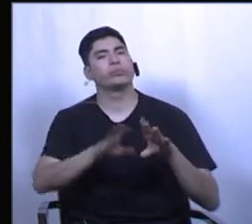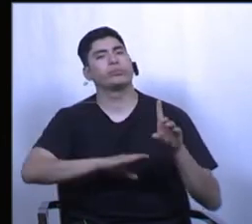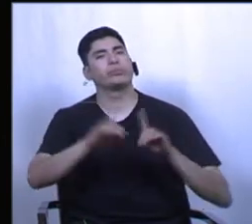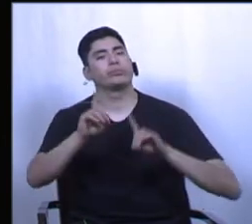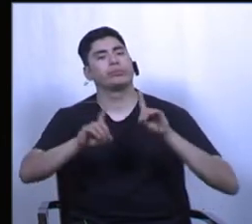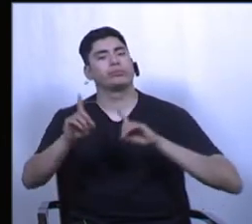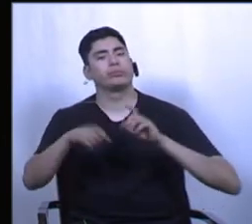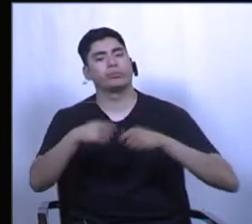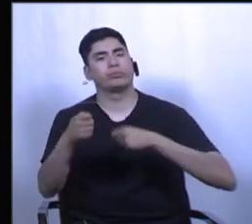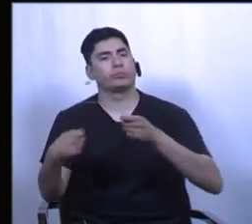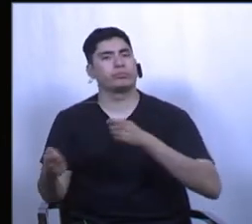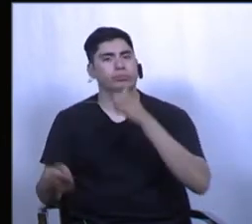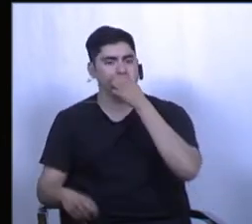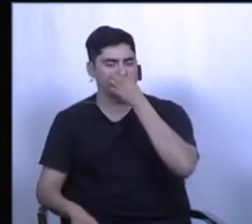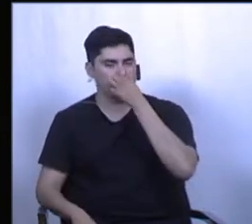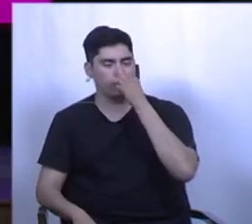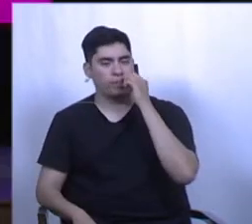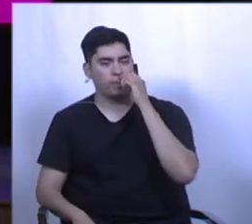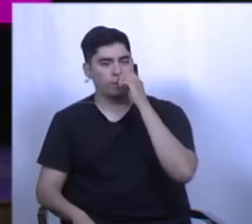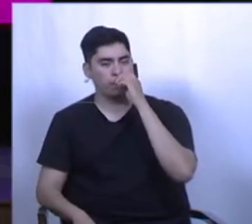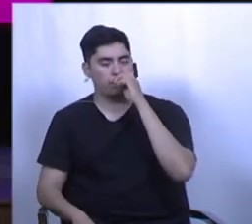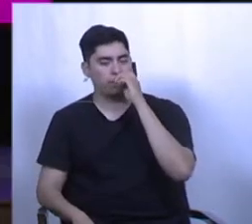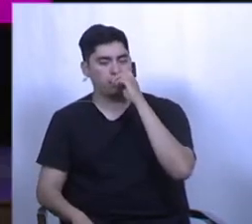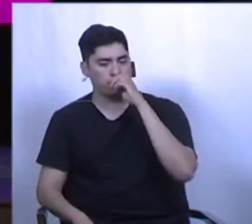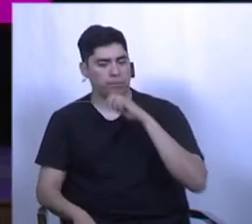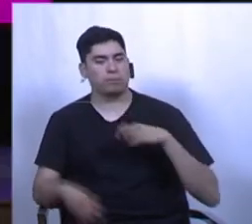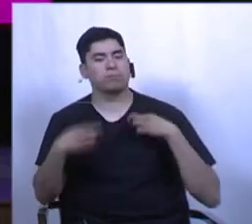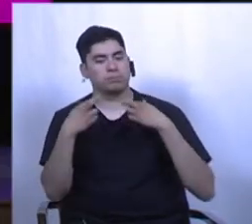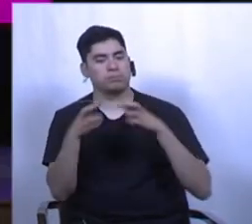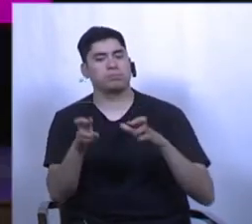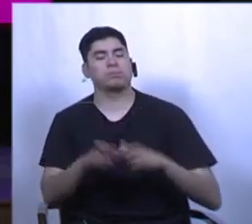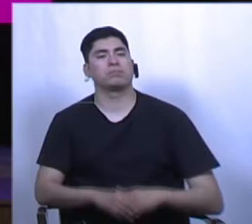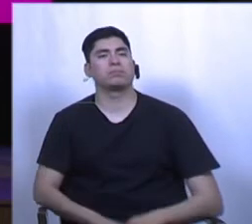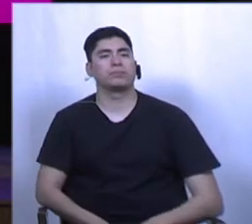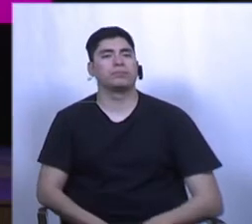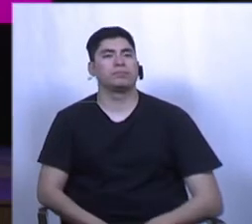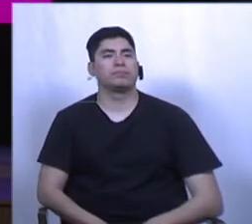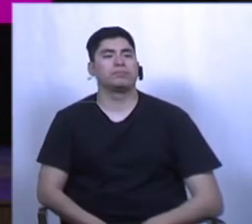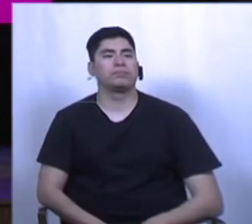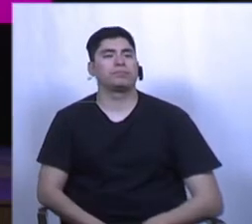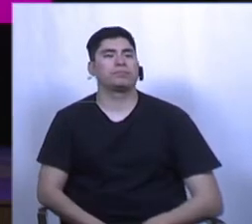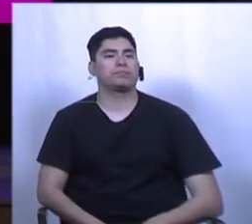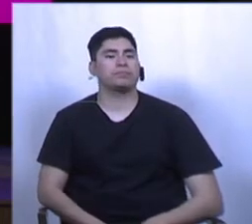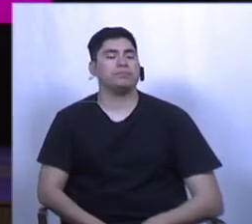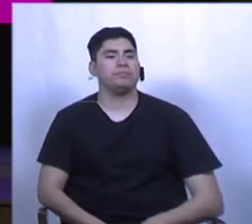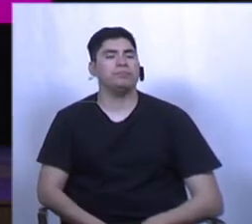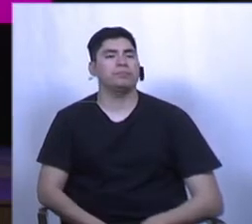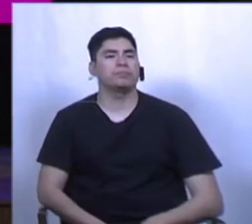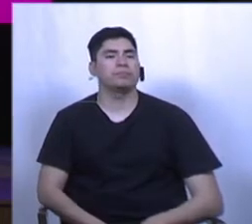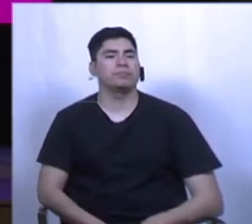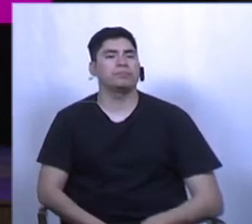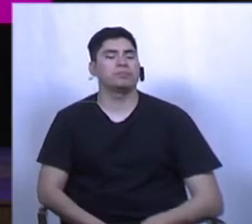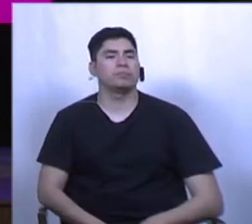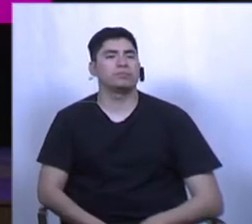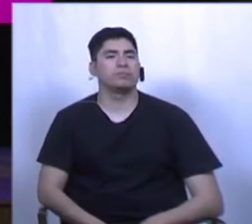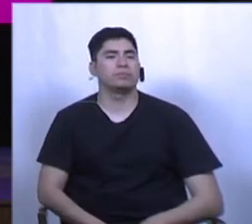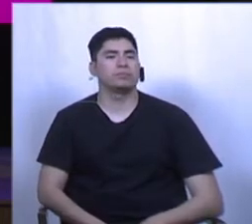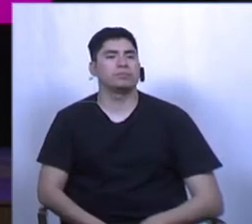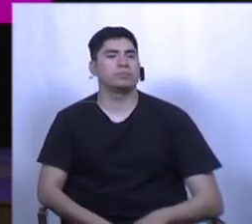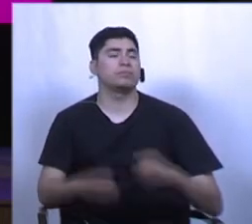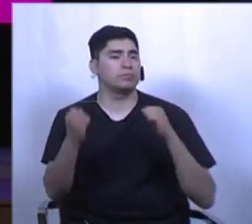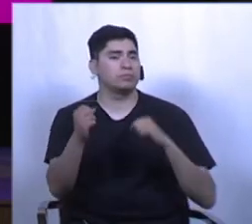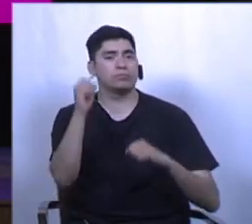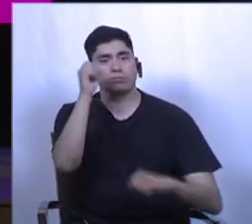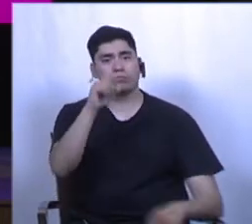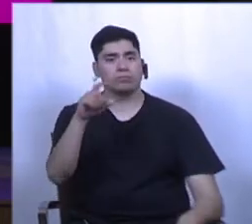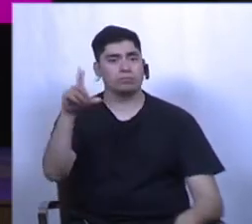sinapsis, porque si no, estas se van a haber perdido y ya no va a ser posible revertir ese proceso. Pueden crecer las